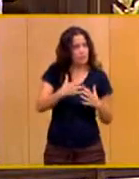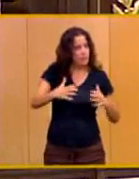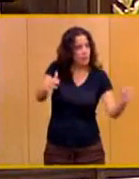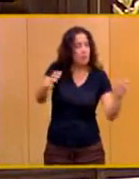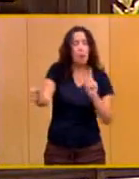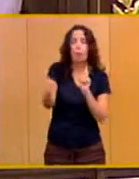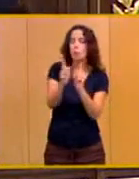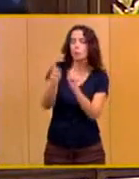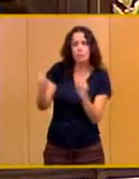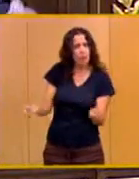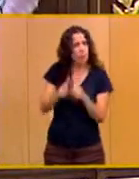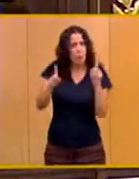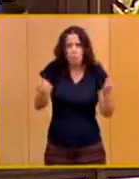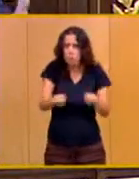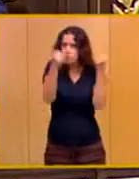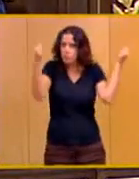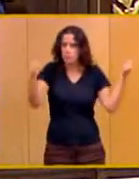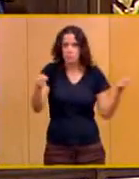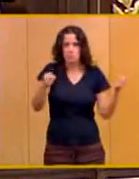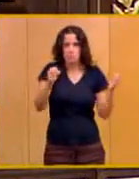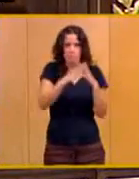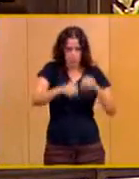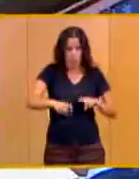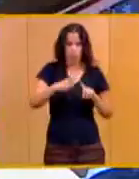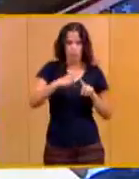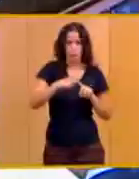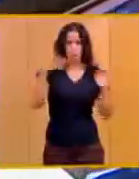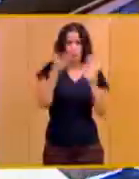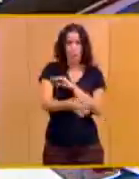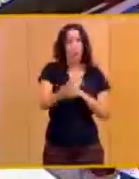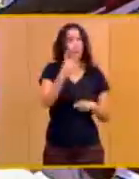Toledo. Señor presidente, es que hace usted lo contrario de lo que dice.